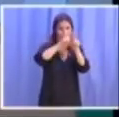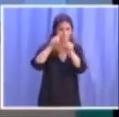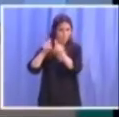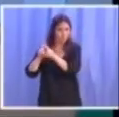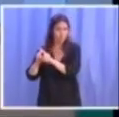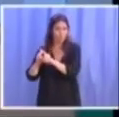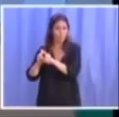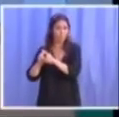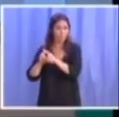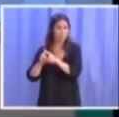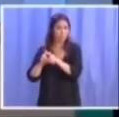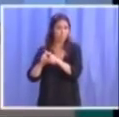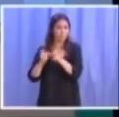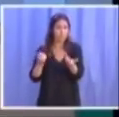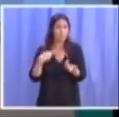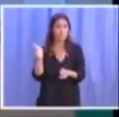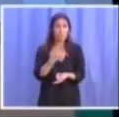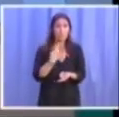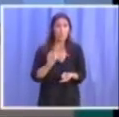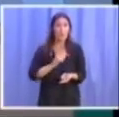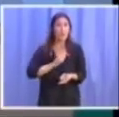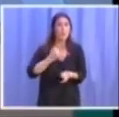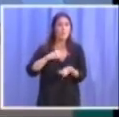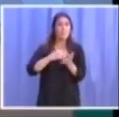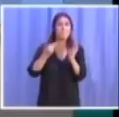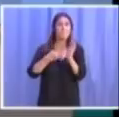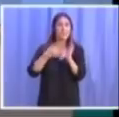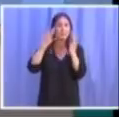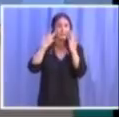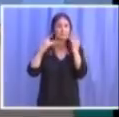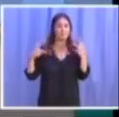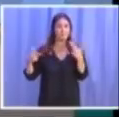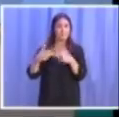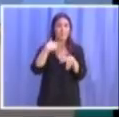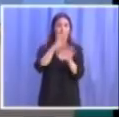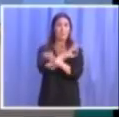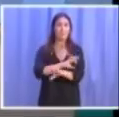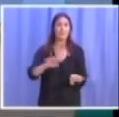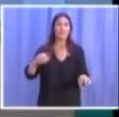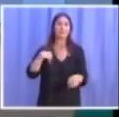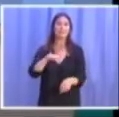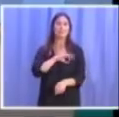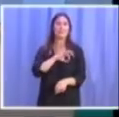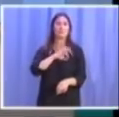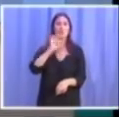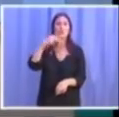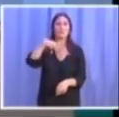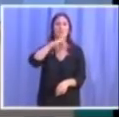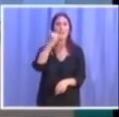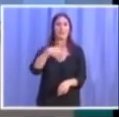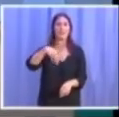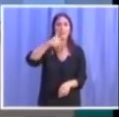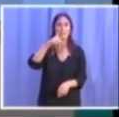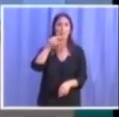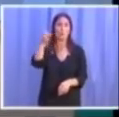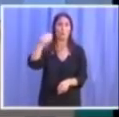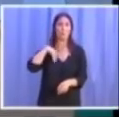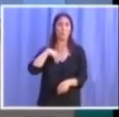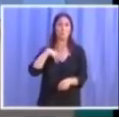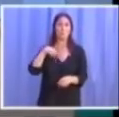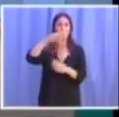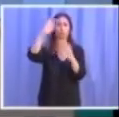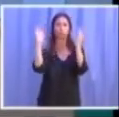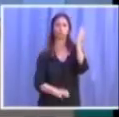Bien, nosotros tenemos un plan de saneamiento que nos preparó el señor Sánchez Mato, que es el señor que redujo la deuda de más de